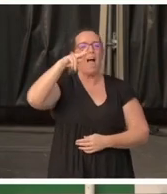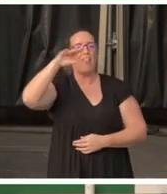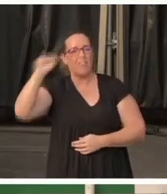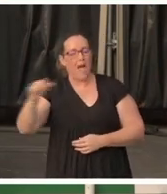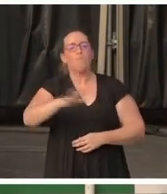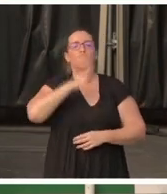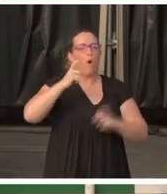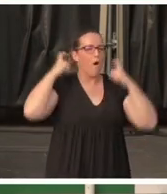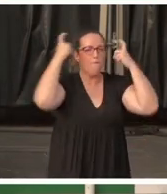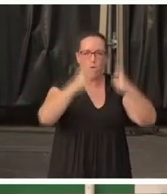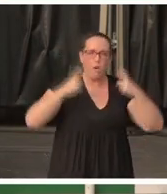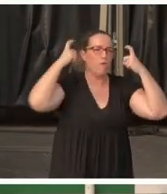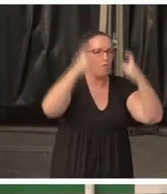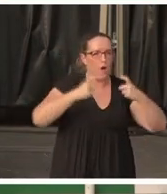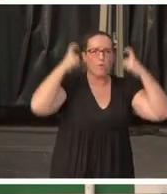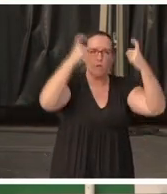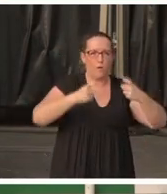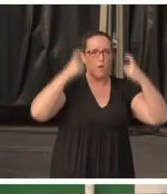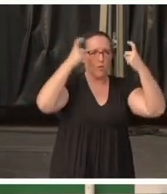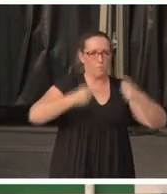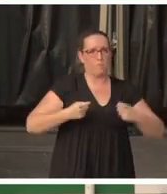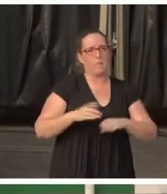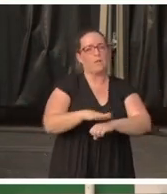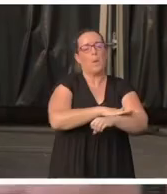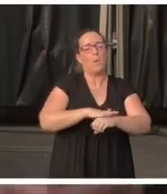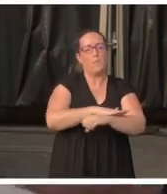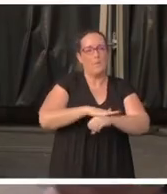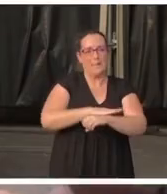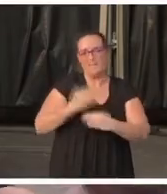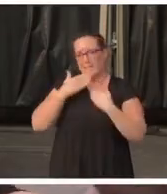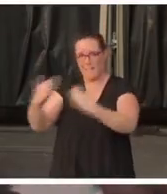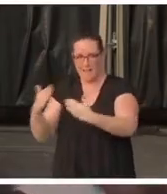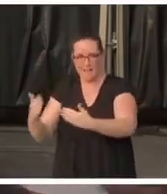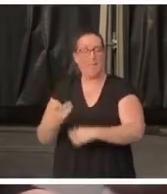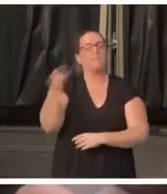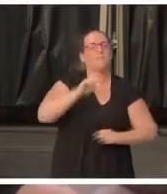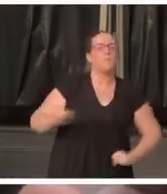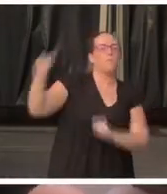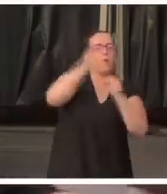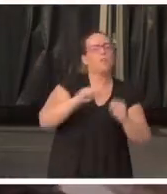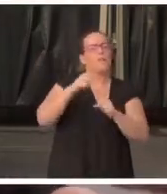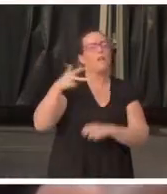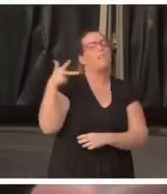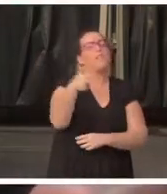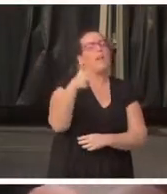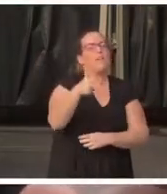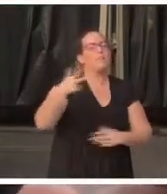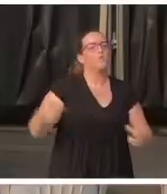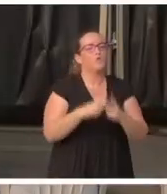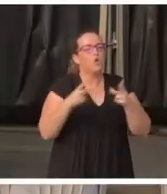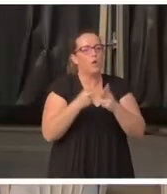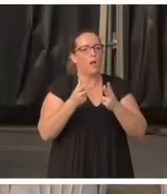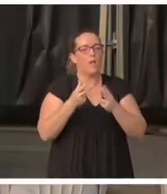Y también hemos protegido los derechos sociales, hemos suspendido